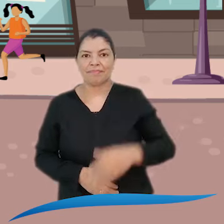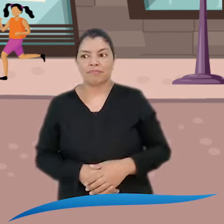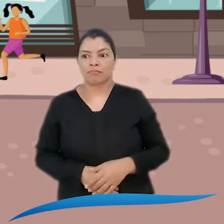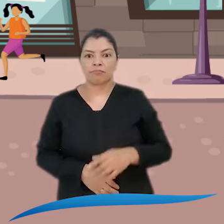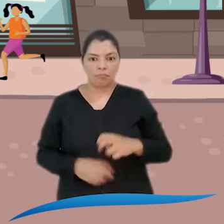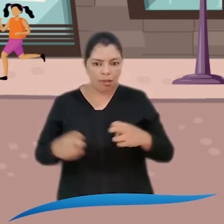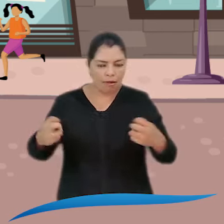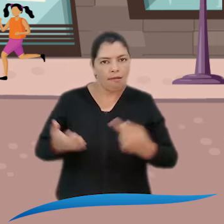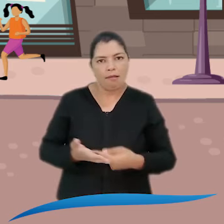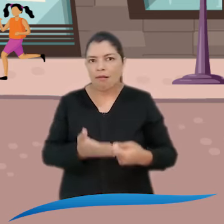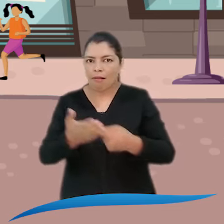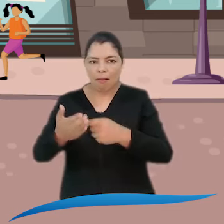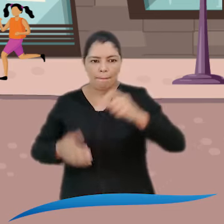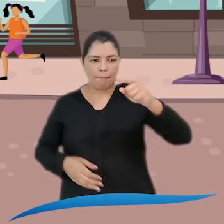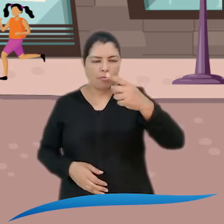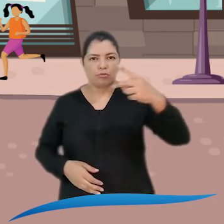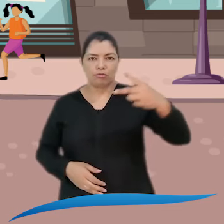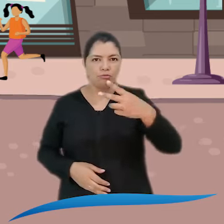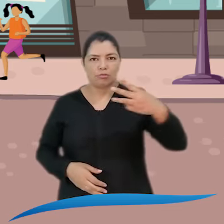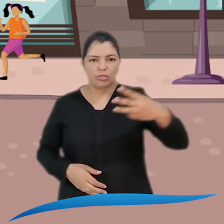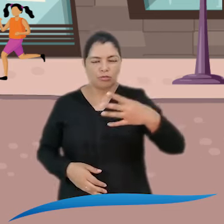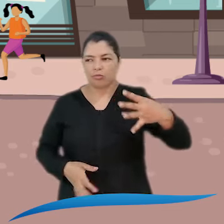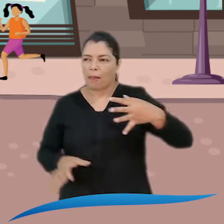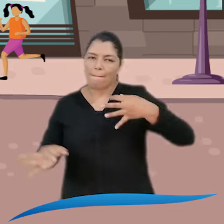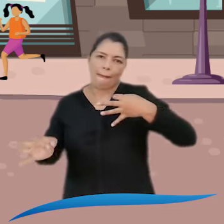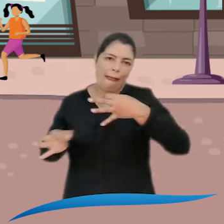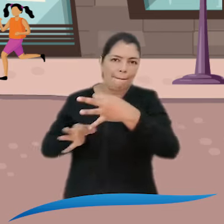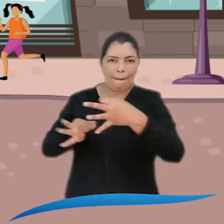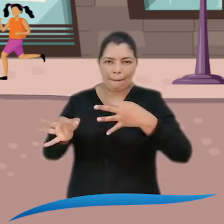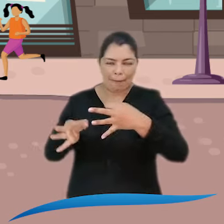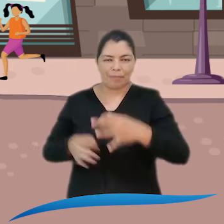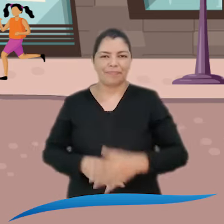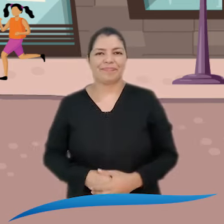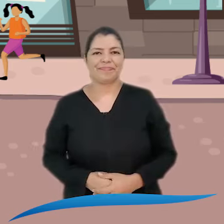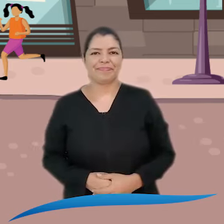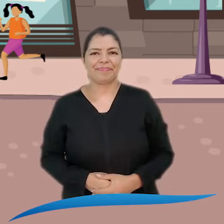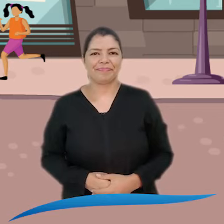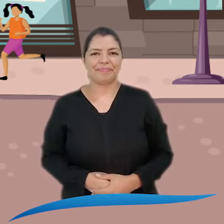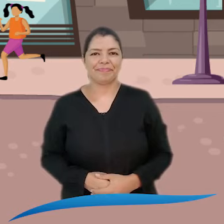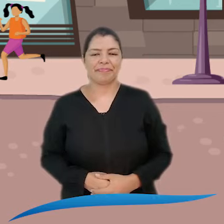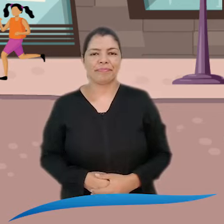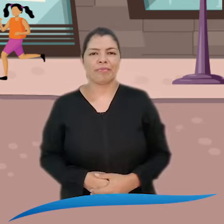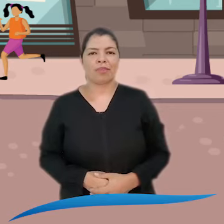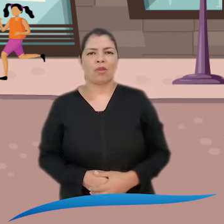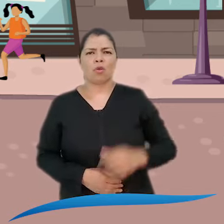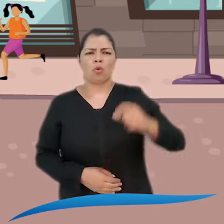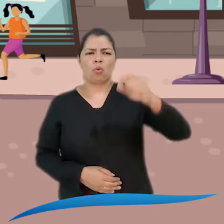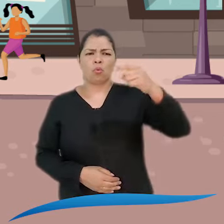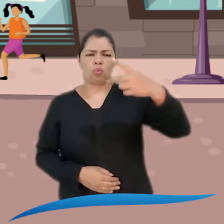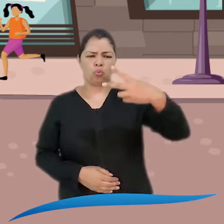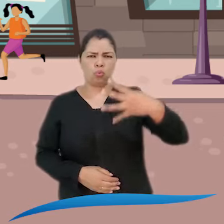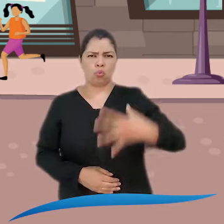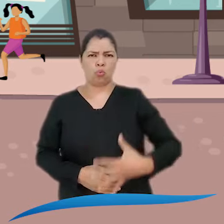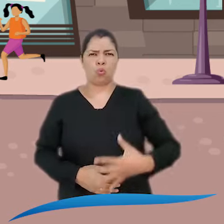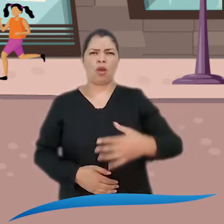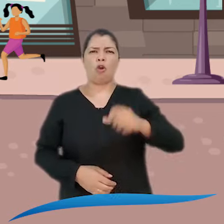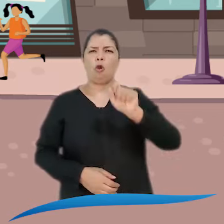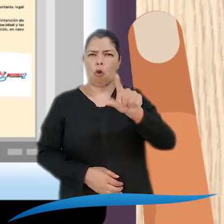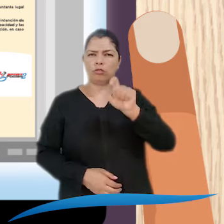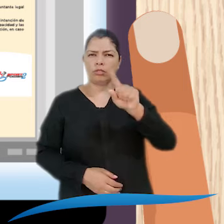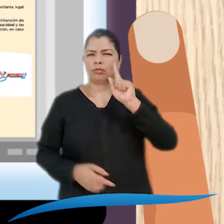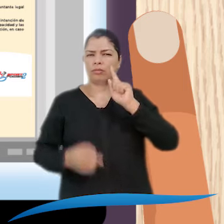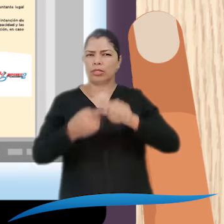te pierdas nuestro siguiente episodio de esta aventura, en la que nuestros amigos continuarán con una nueva serie de explicaciones sobre este